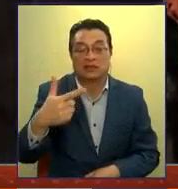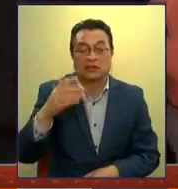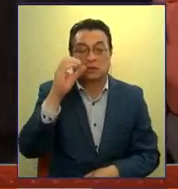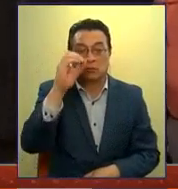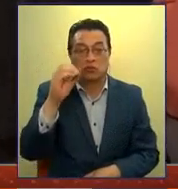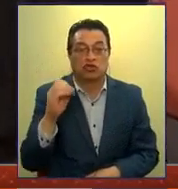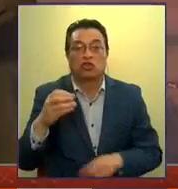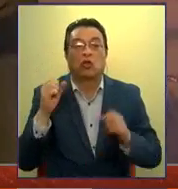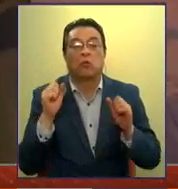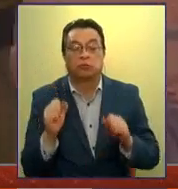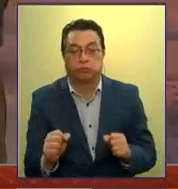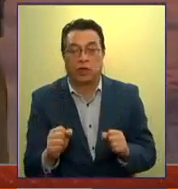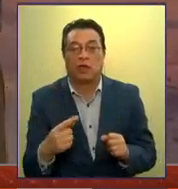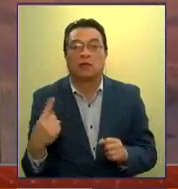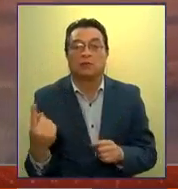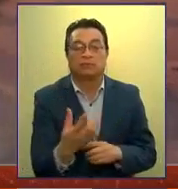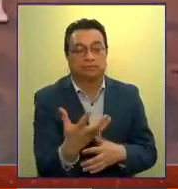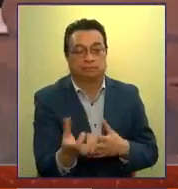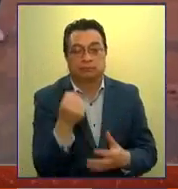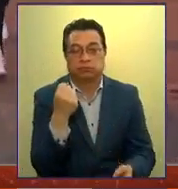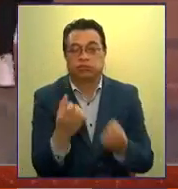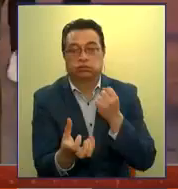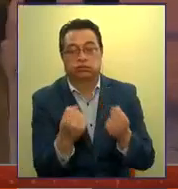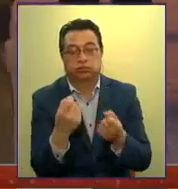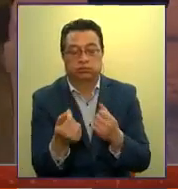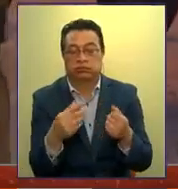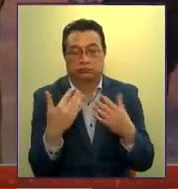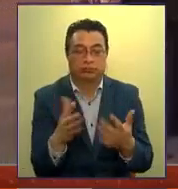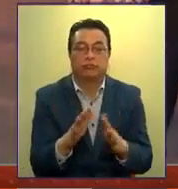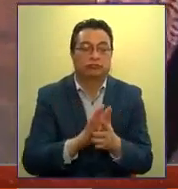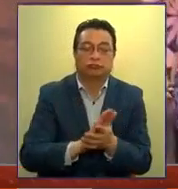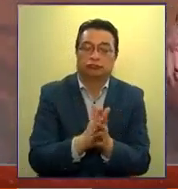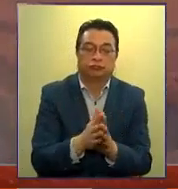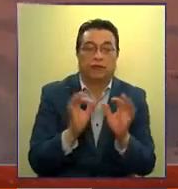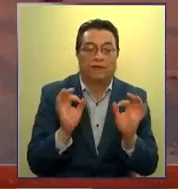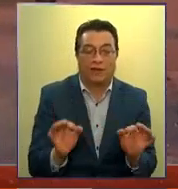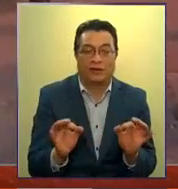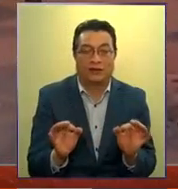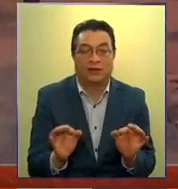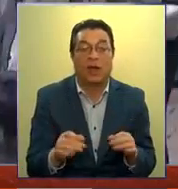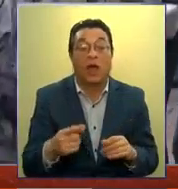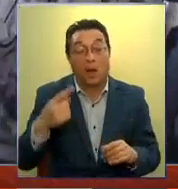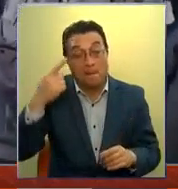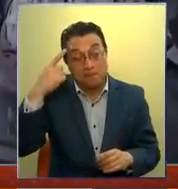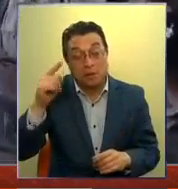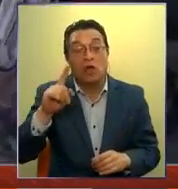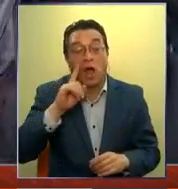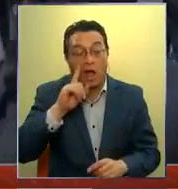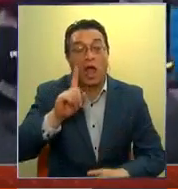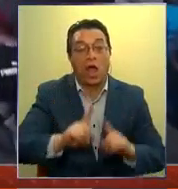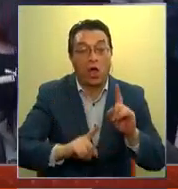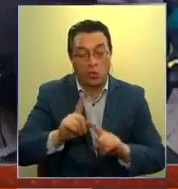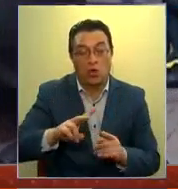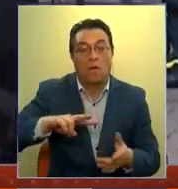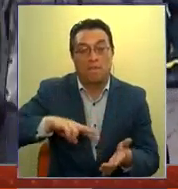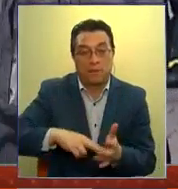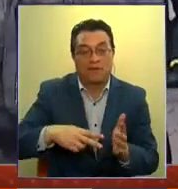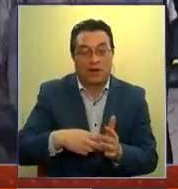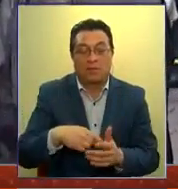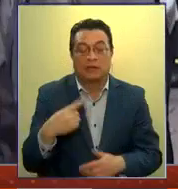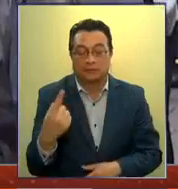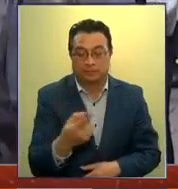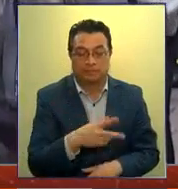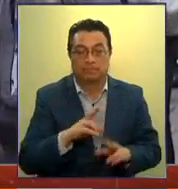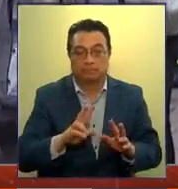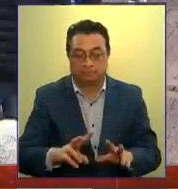ha podido procesar exitosamente las solicitudes. Sin embargo, ha habido algunas dificultades que estamos superando y en